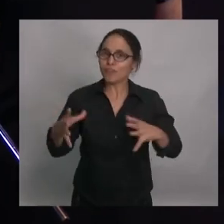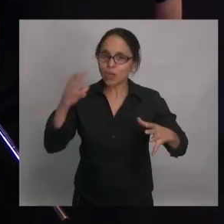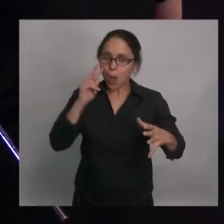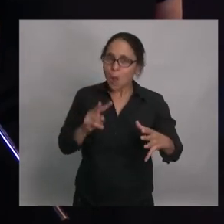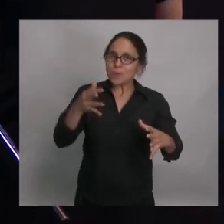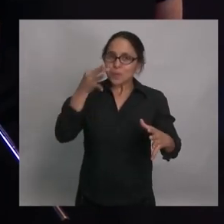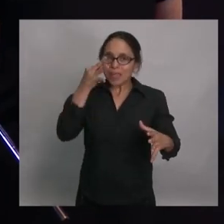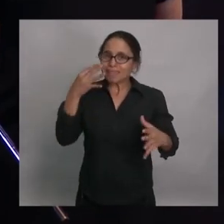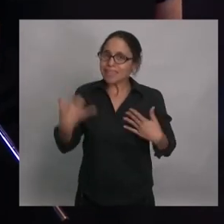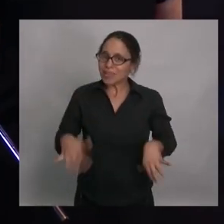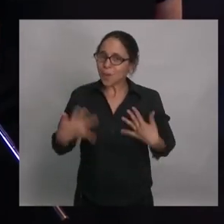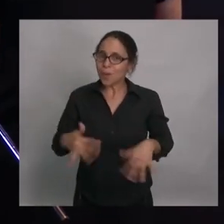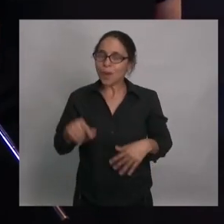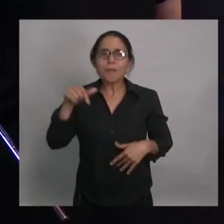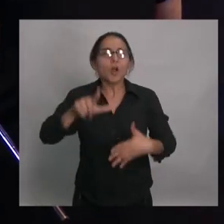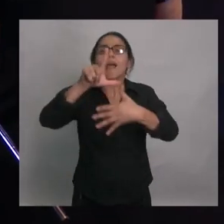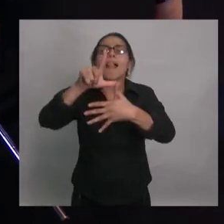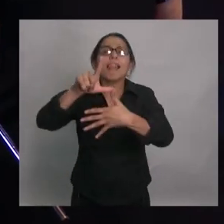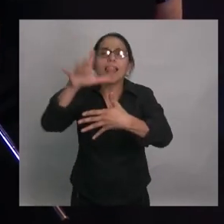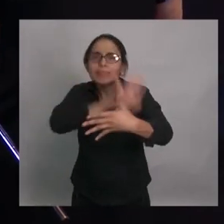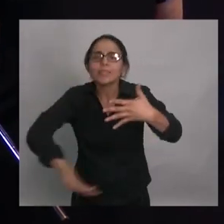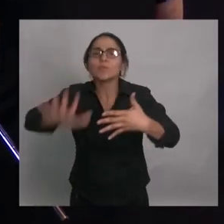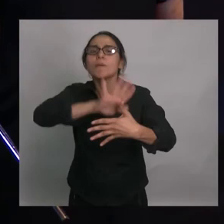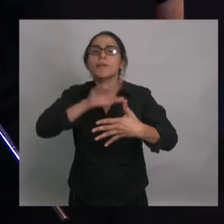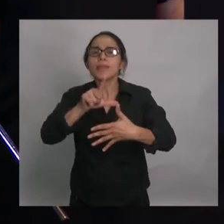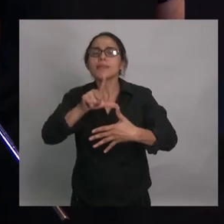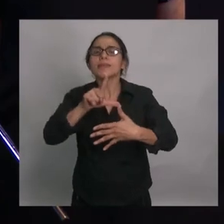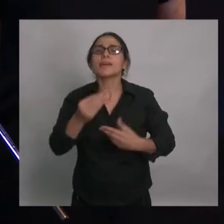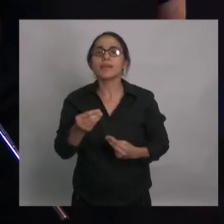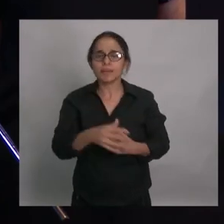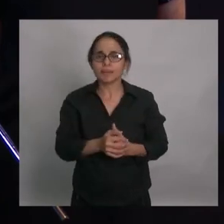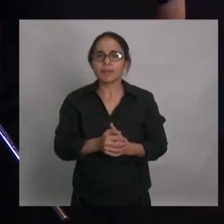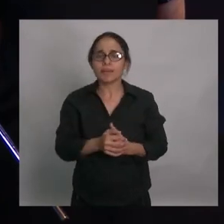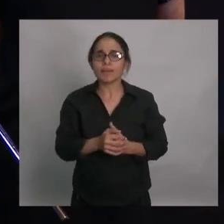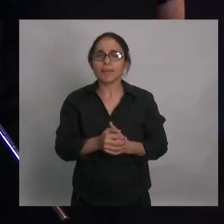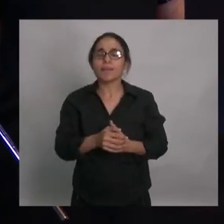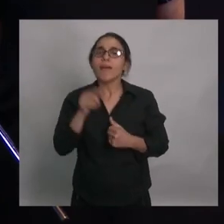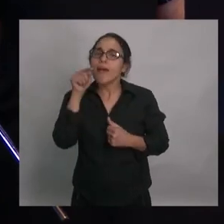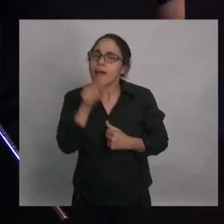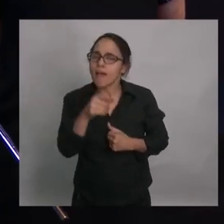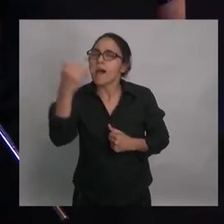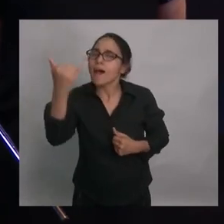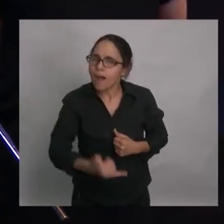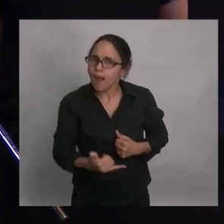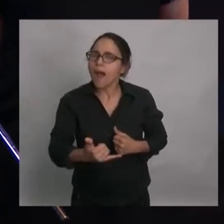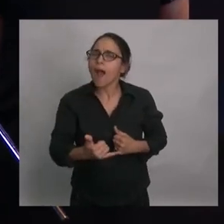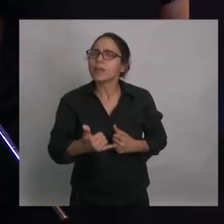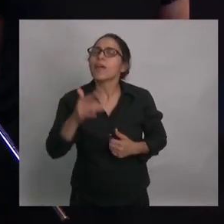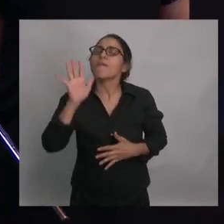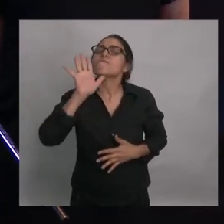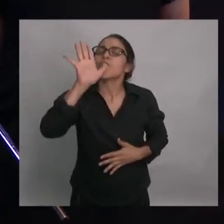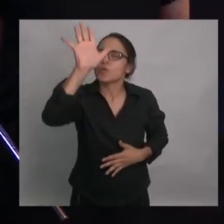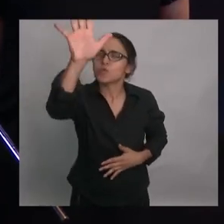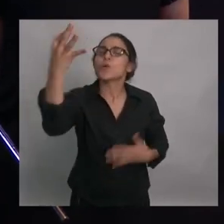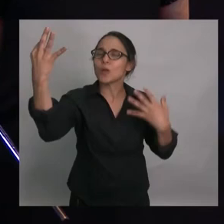de que latinoamérica tiene y merece merece buen futuro